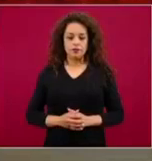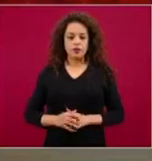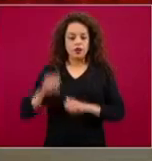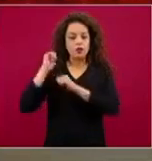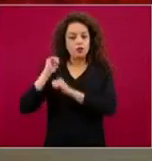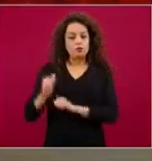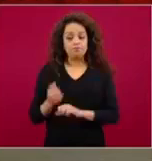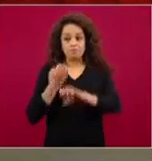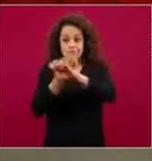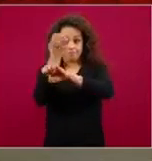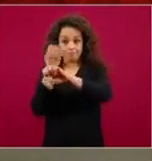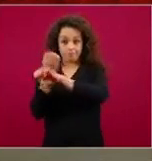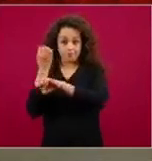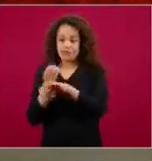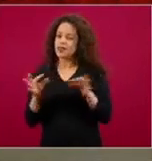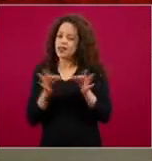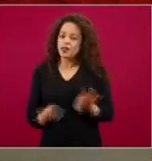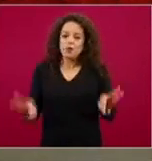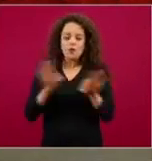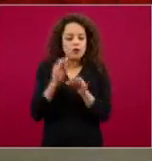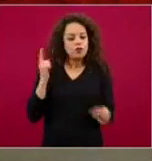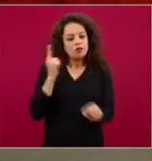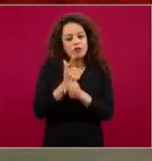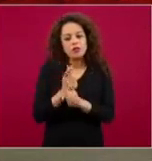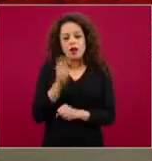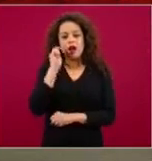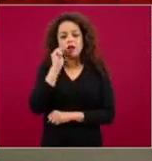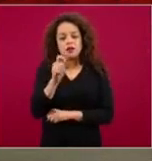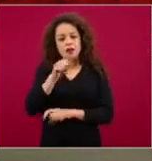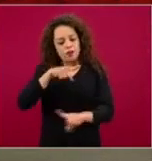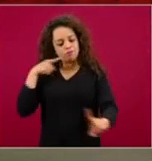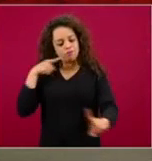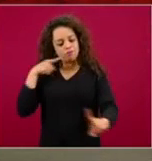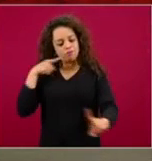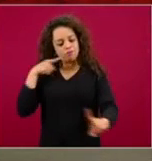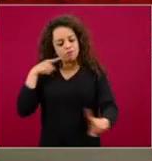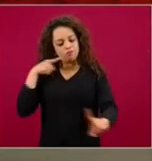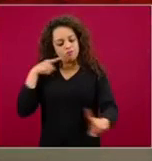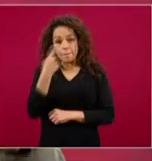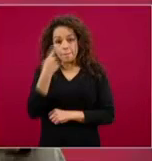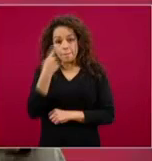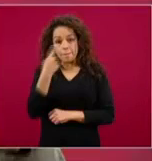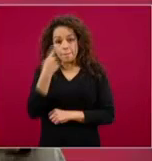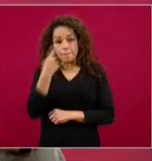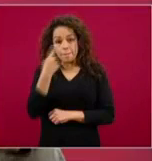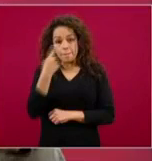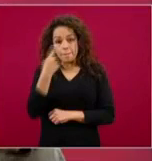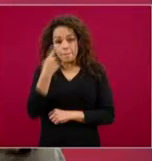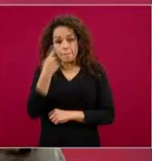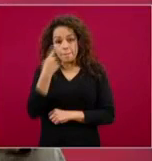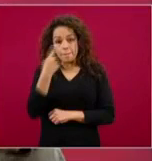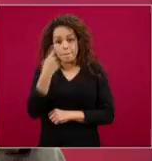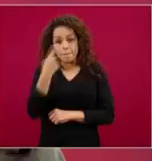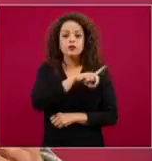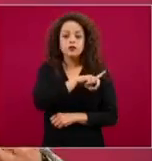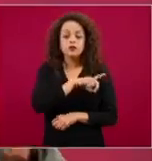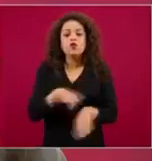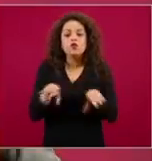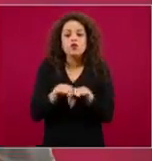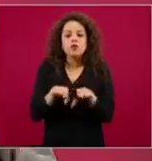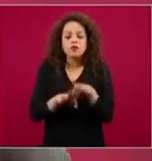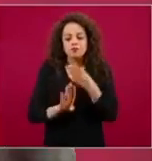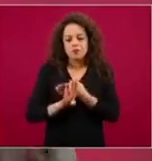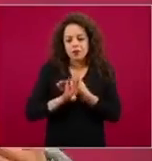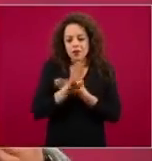conveniente entre el propósito directo de proteger la salud al evitar los contagios, y